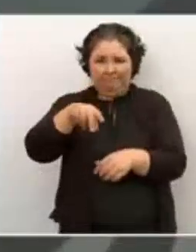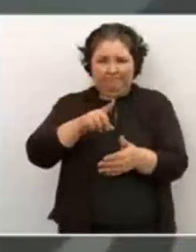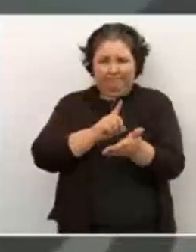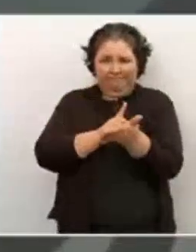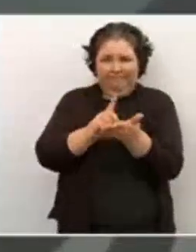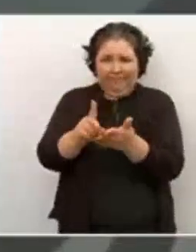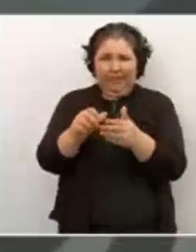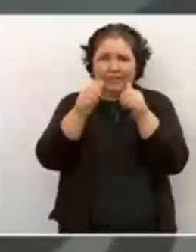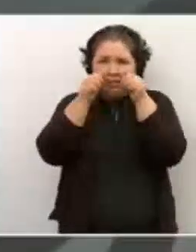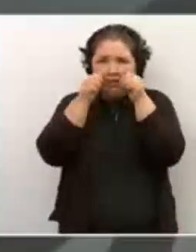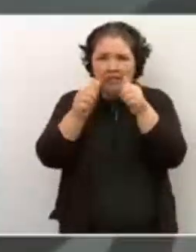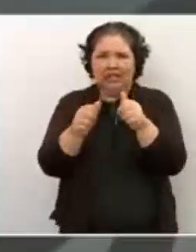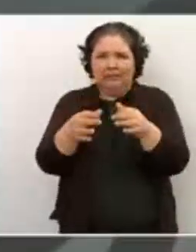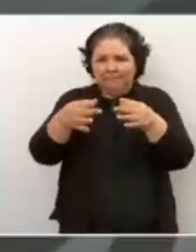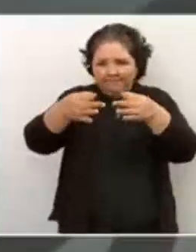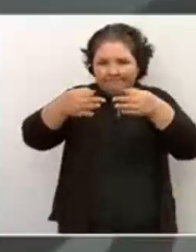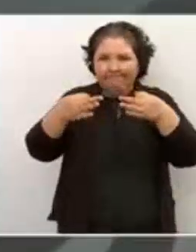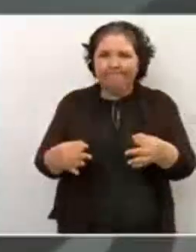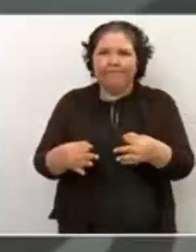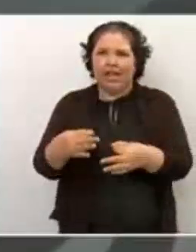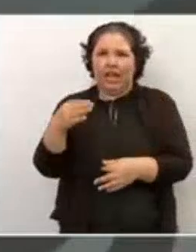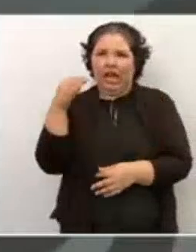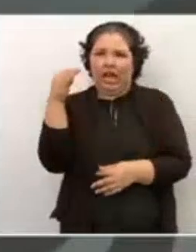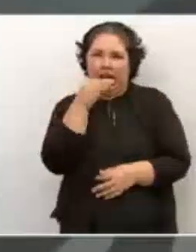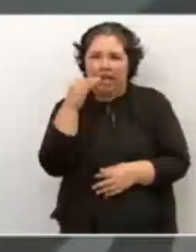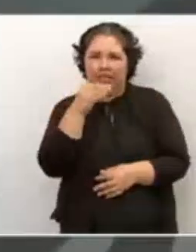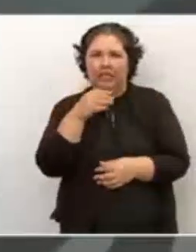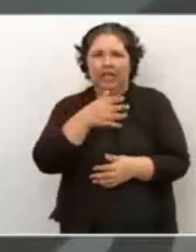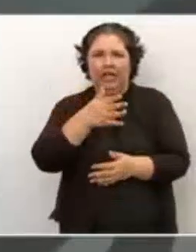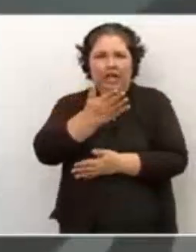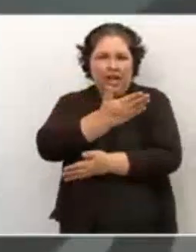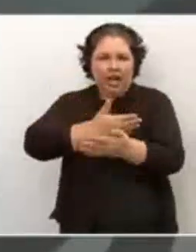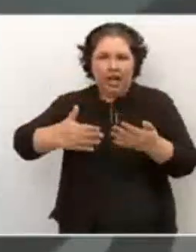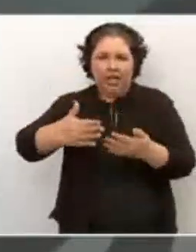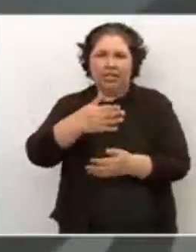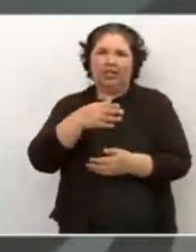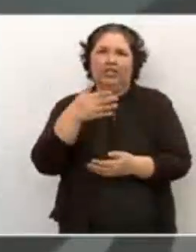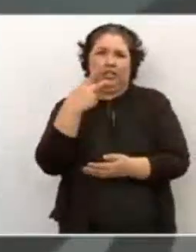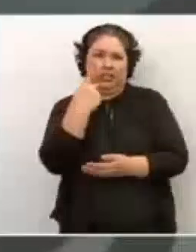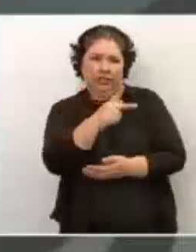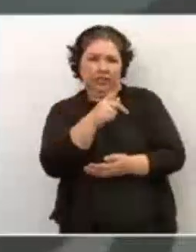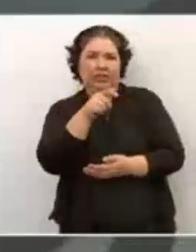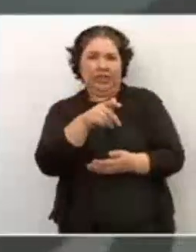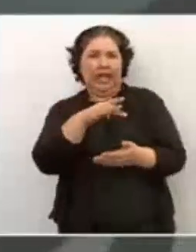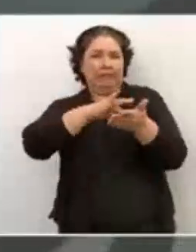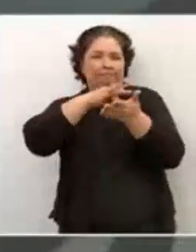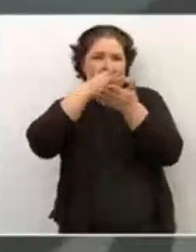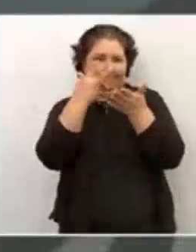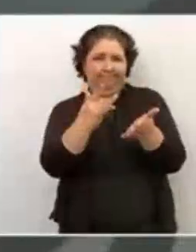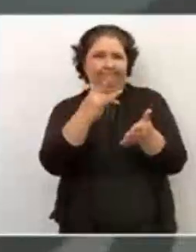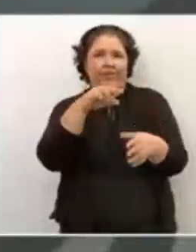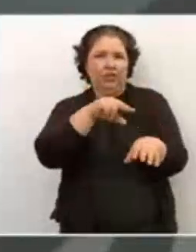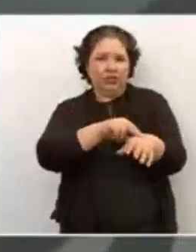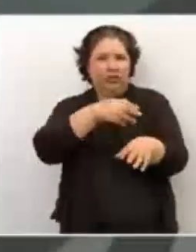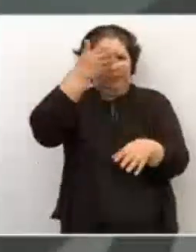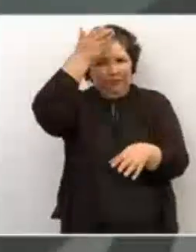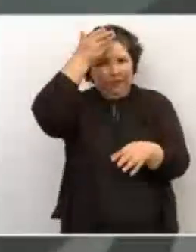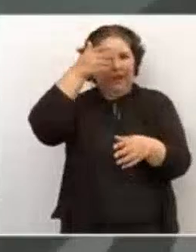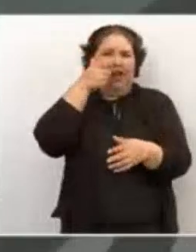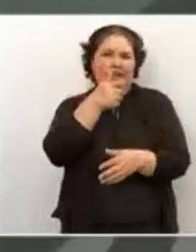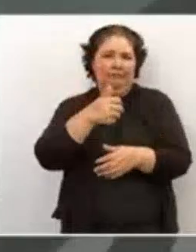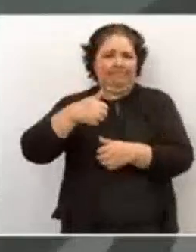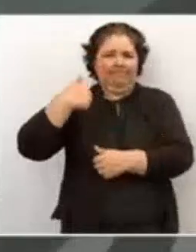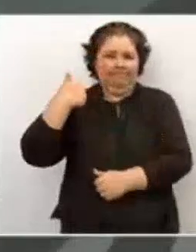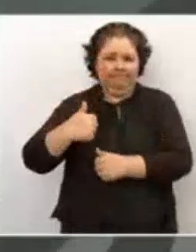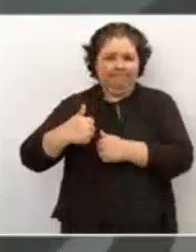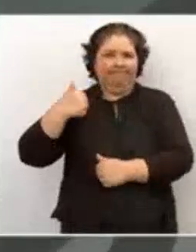atención digna, oportuna y gratuita. A todas y todos ellos, gracias por su vocación, por su esfuerzo y por su amor